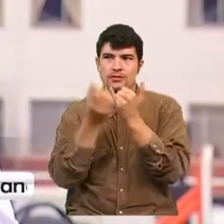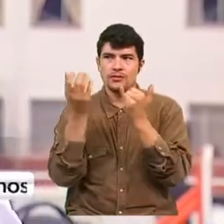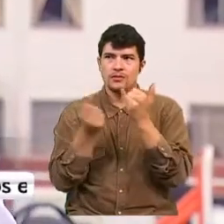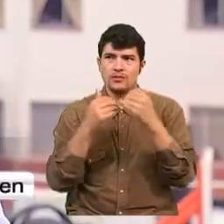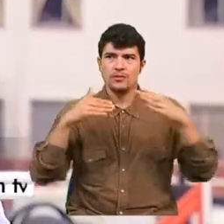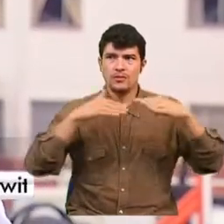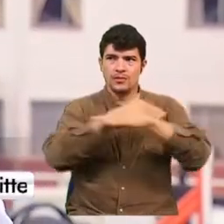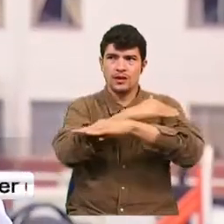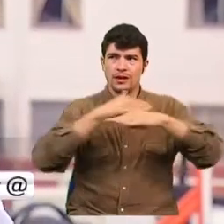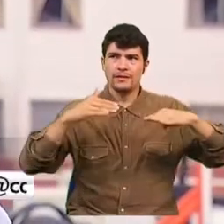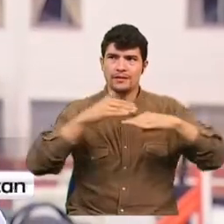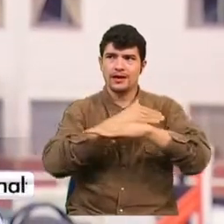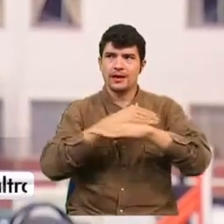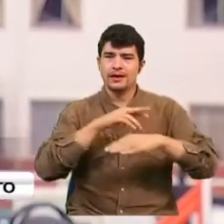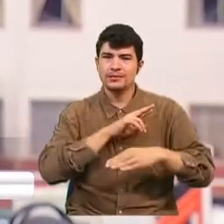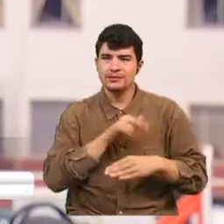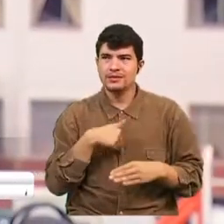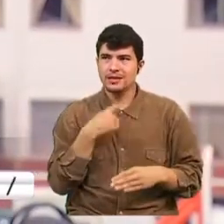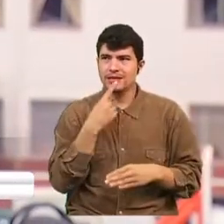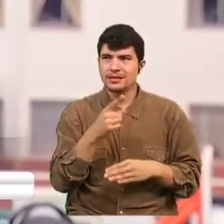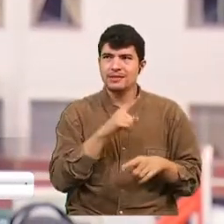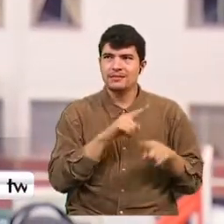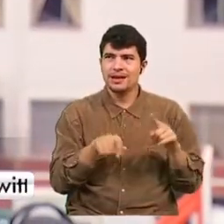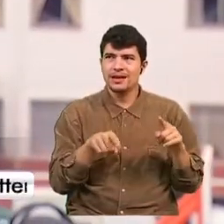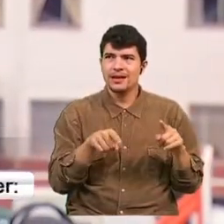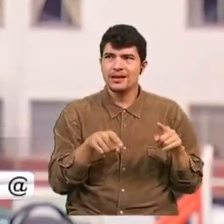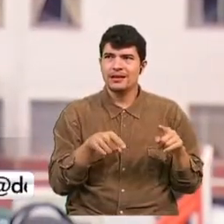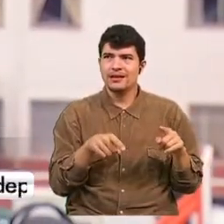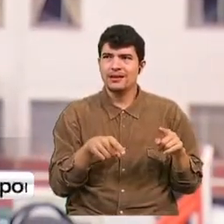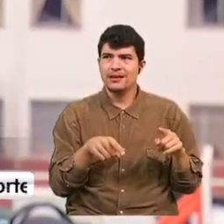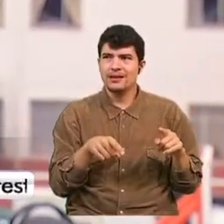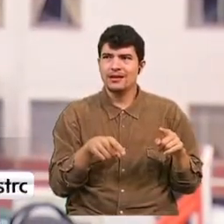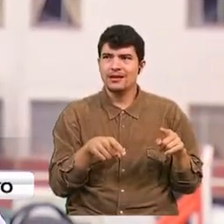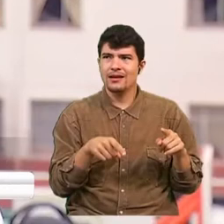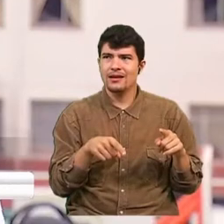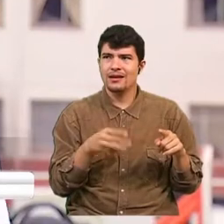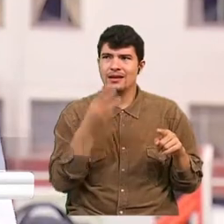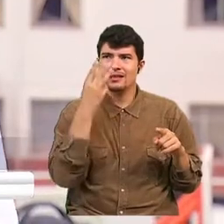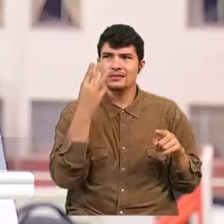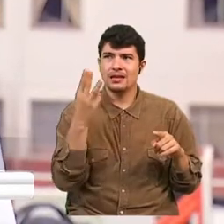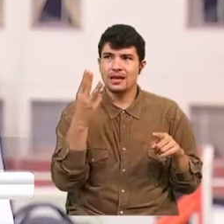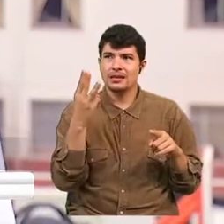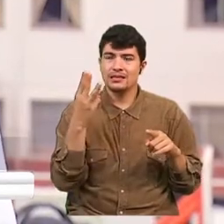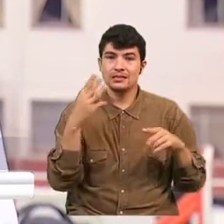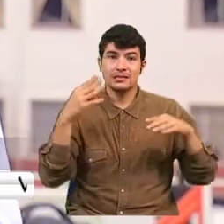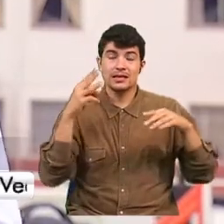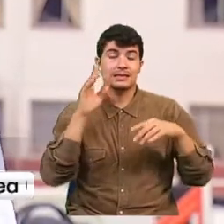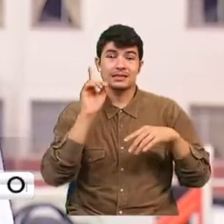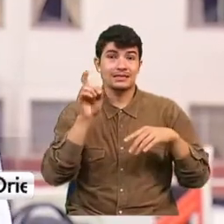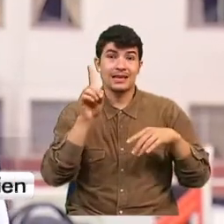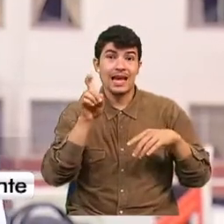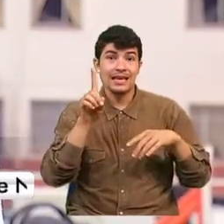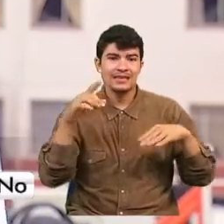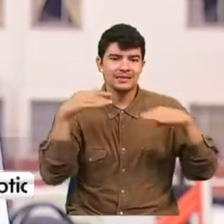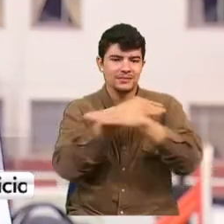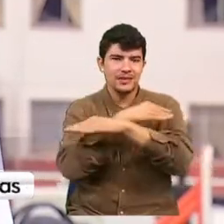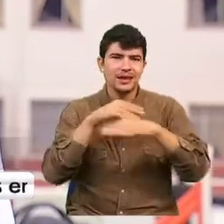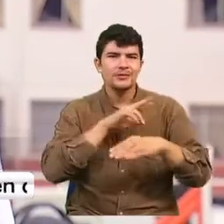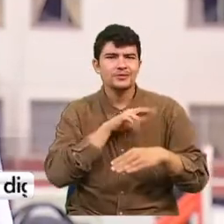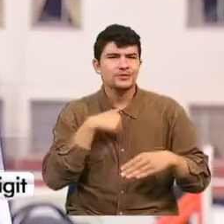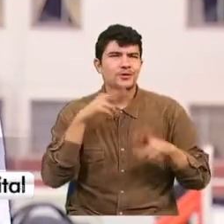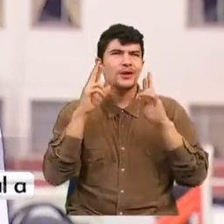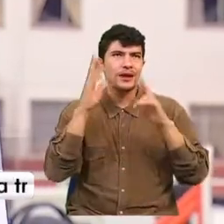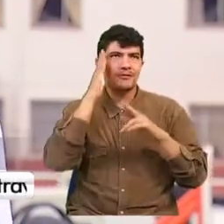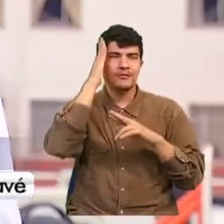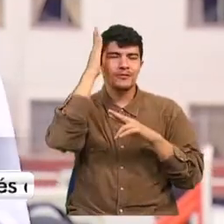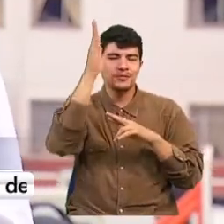que decimos una vía, pero realmente es la entrada a la casa, y son 6 vías, señor gobernador, de las que vamos a pavimentar con el plan maestro de acueducto de